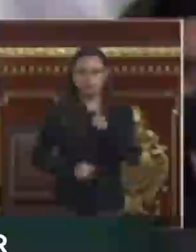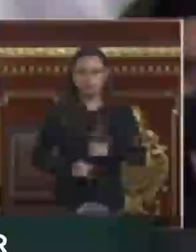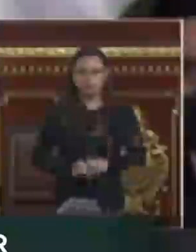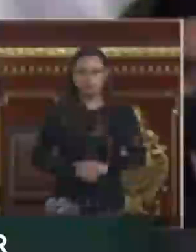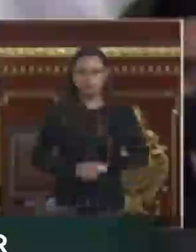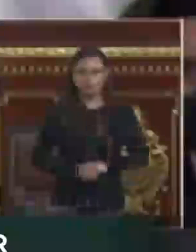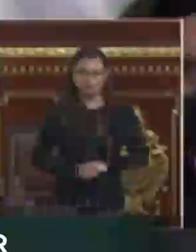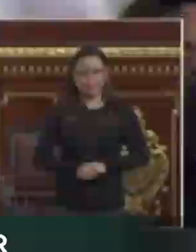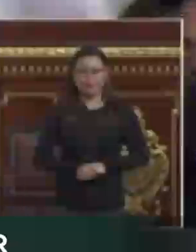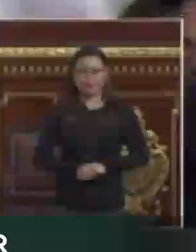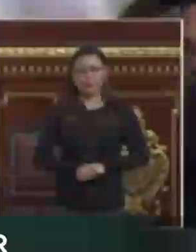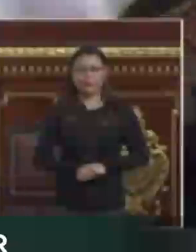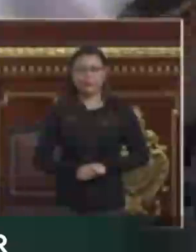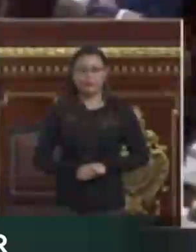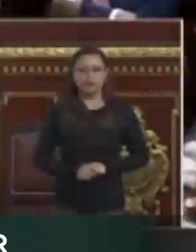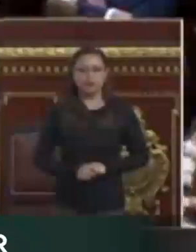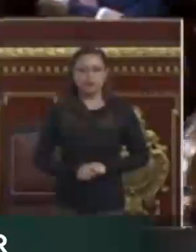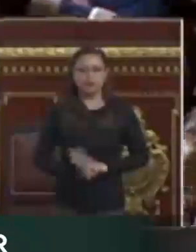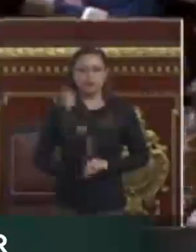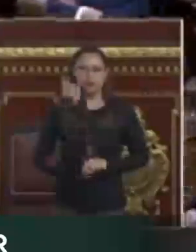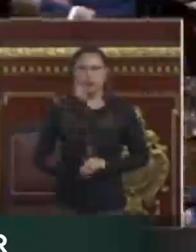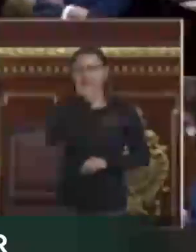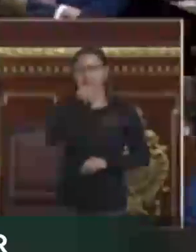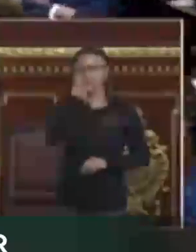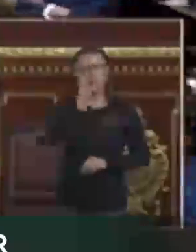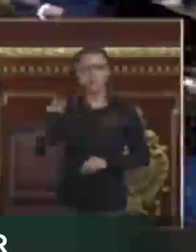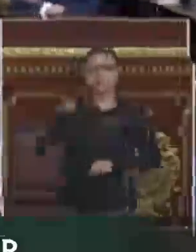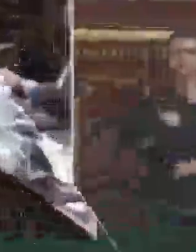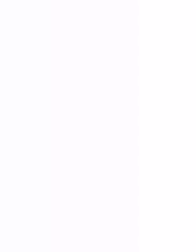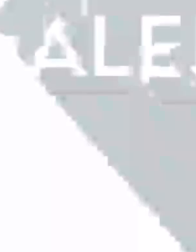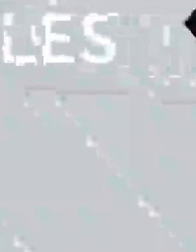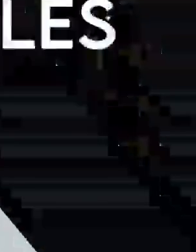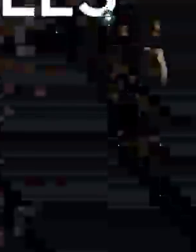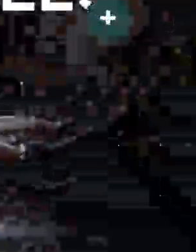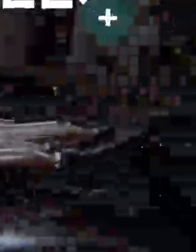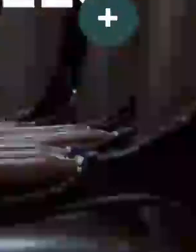violencia creció 14.13% respecto al 2020.